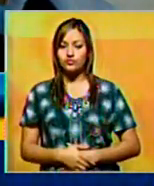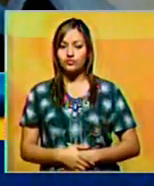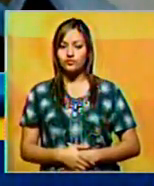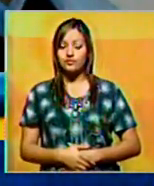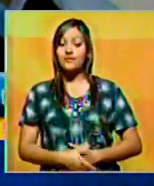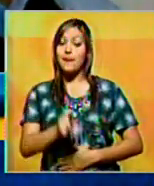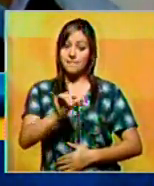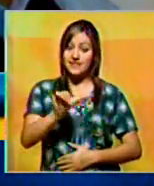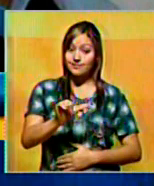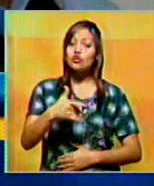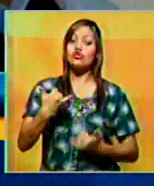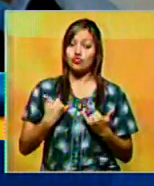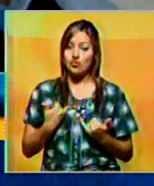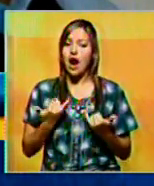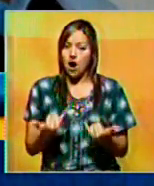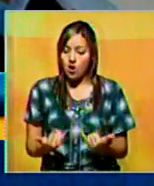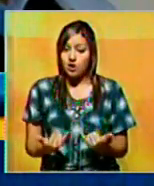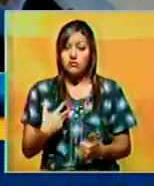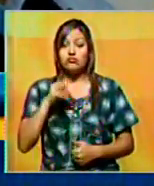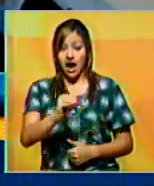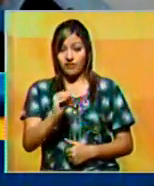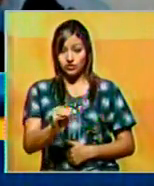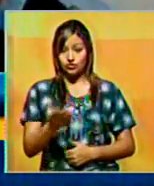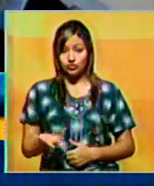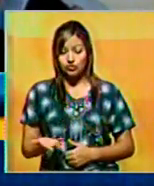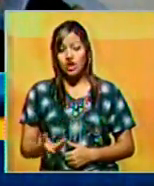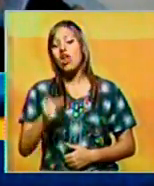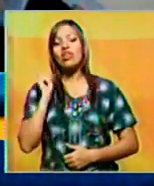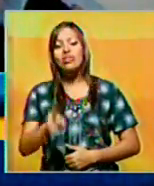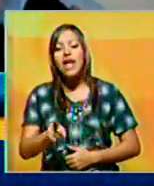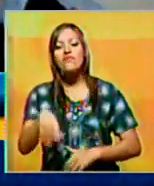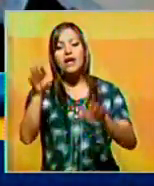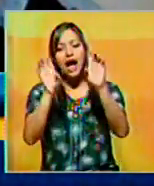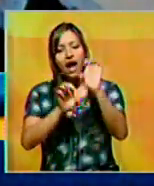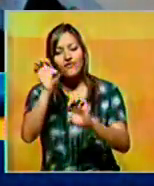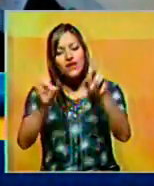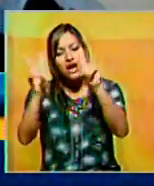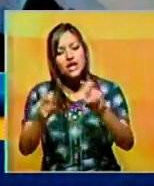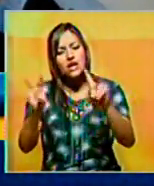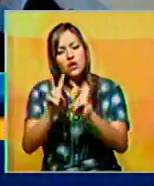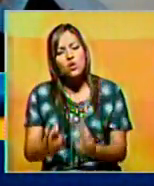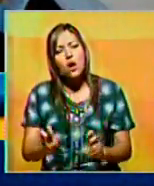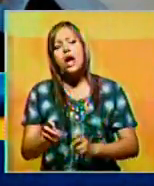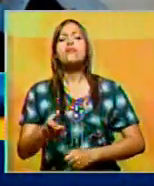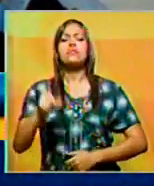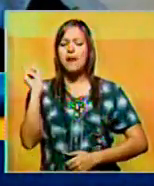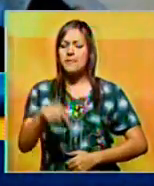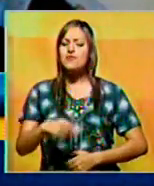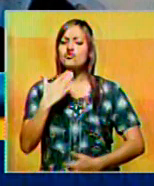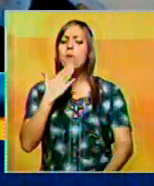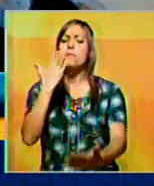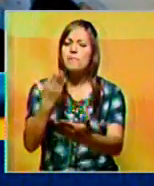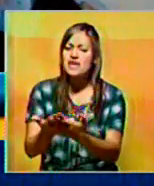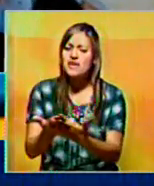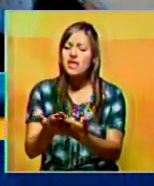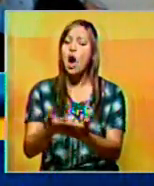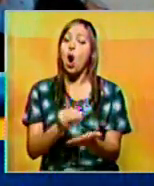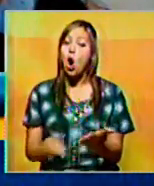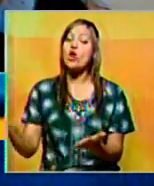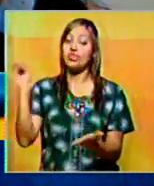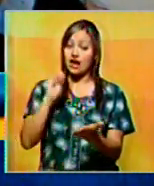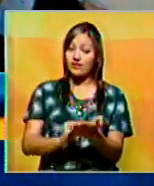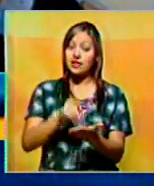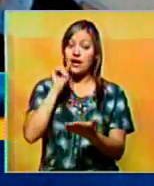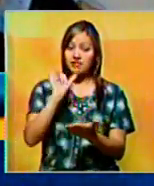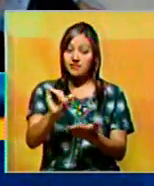Por eso nosotros vamos a solicitar que se haga una averiguación y, por supuesto, vamos a pedir que se reivindique